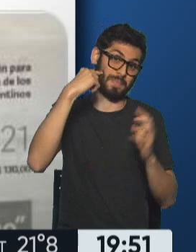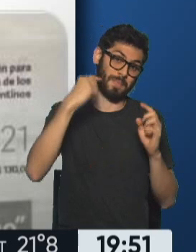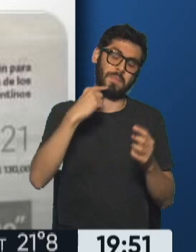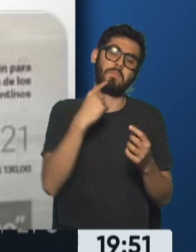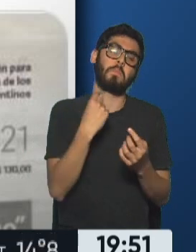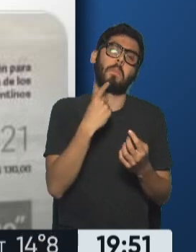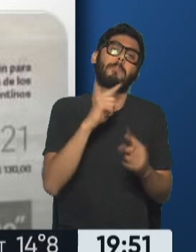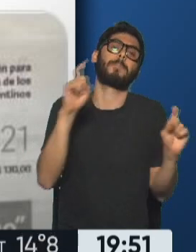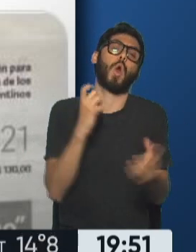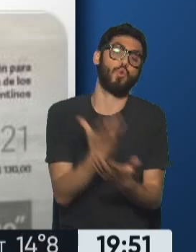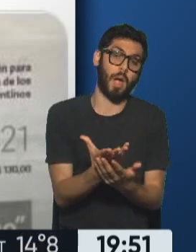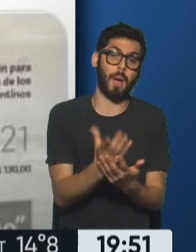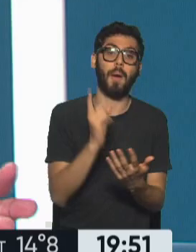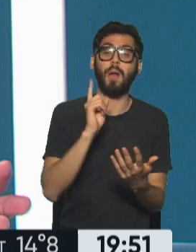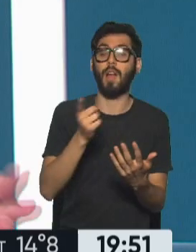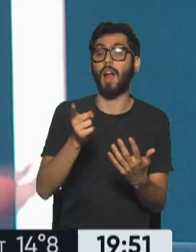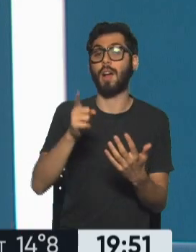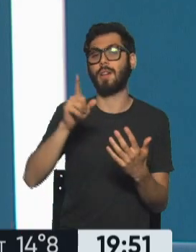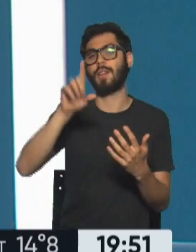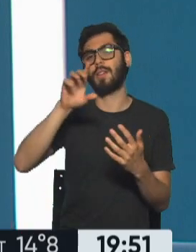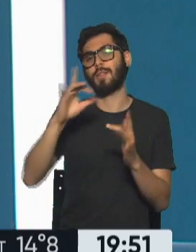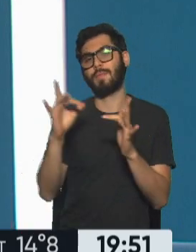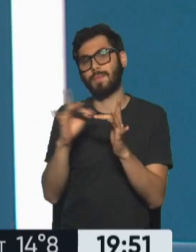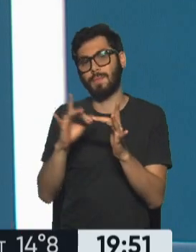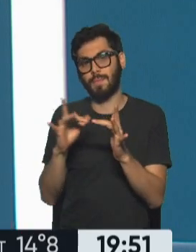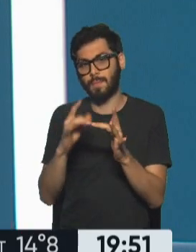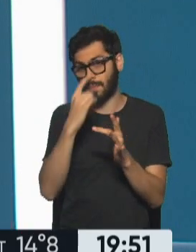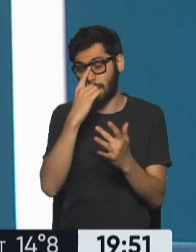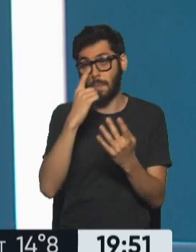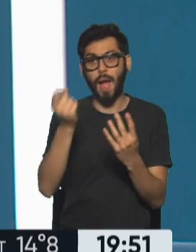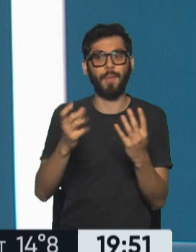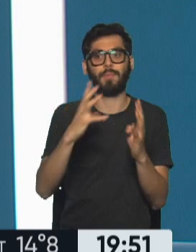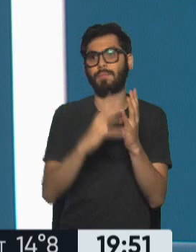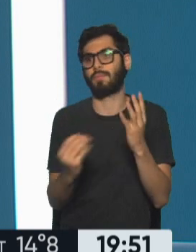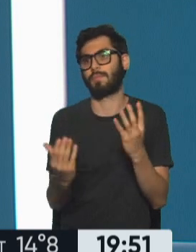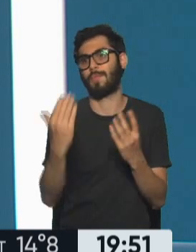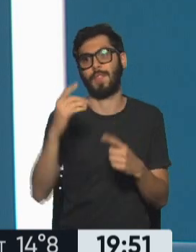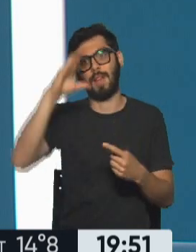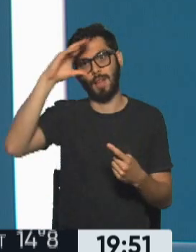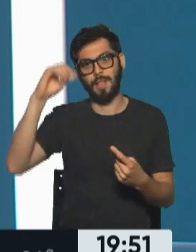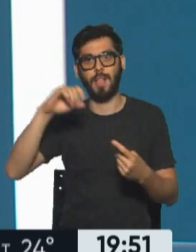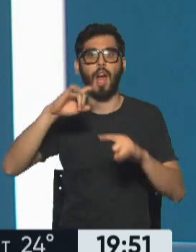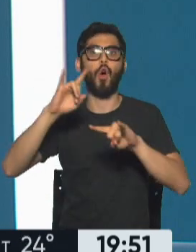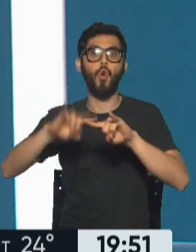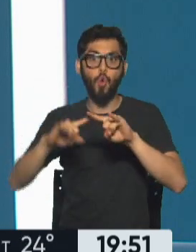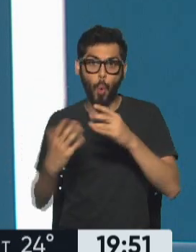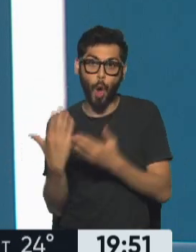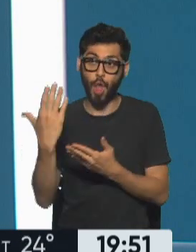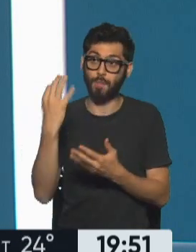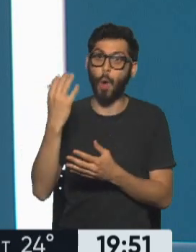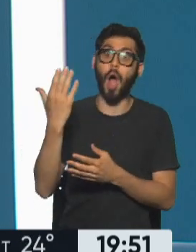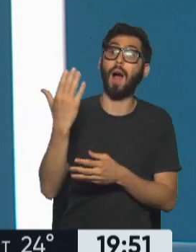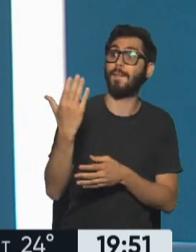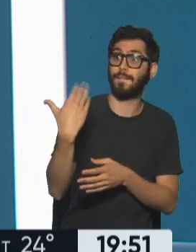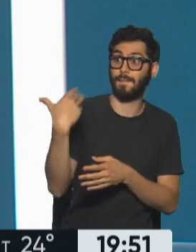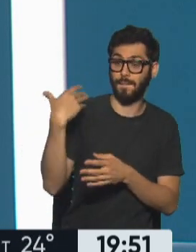para unificar, porque está bien, siempre el universo de las redes sociales, pero atrás de esto lo retuiteó Cristina, lo retuiteó Guado de Pedro, después de lo que venían de las semanas de convulsiones,